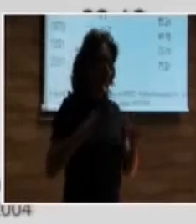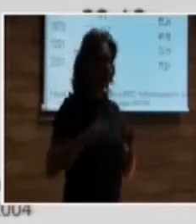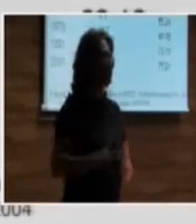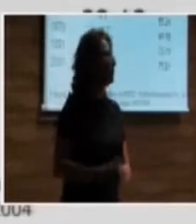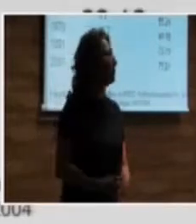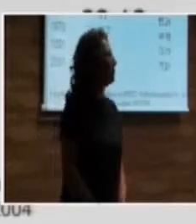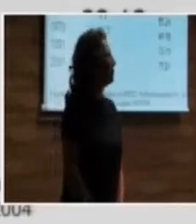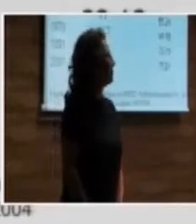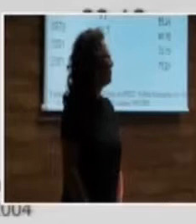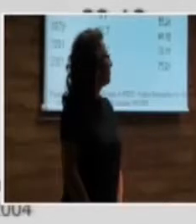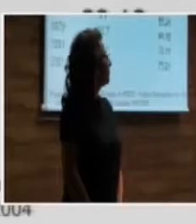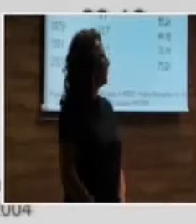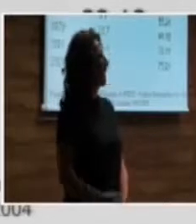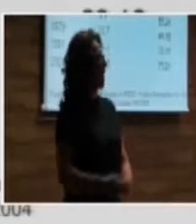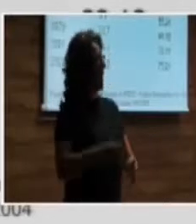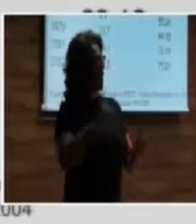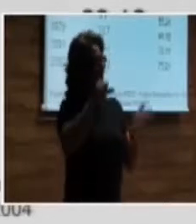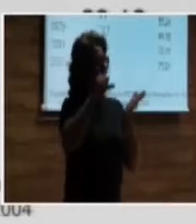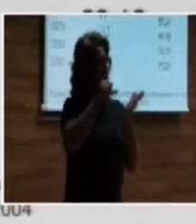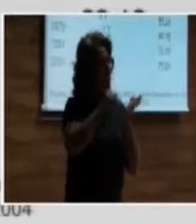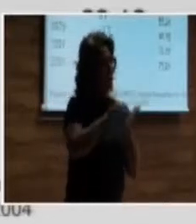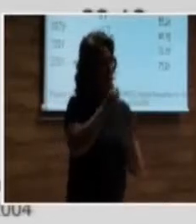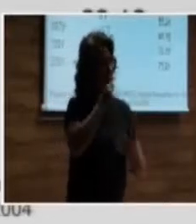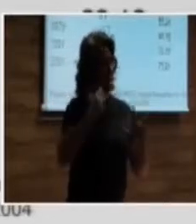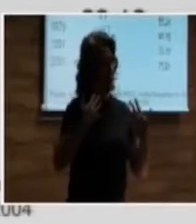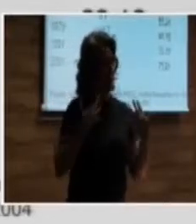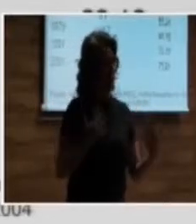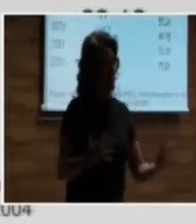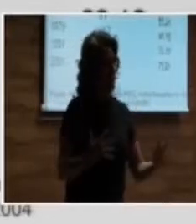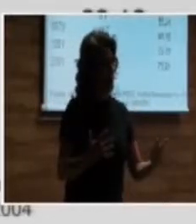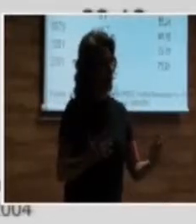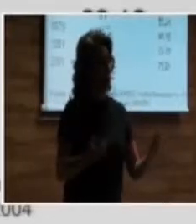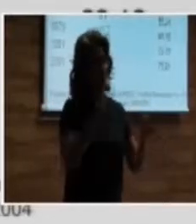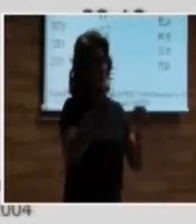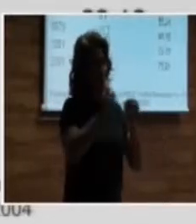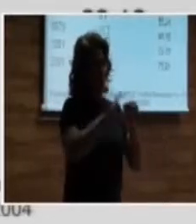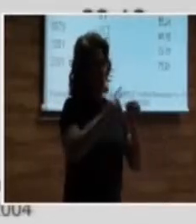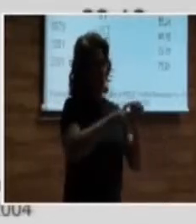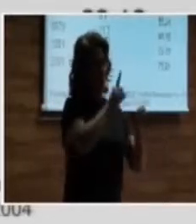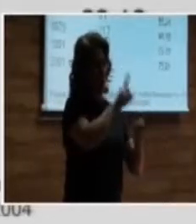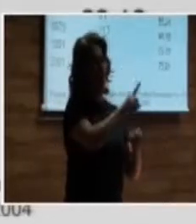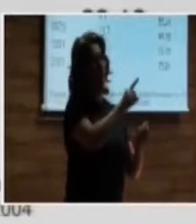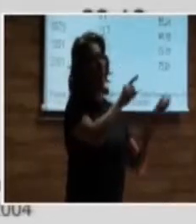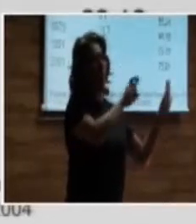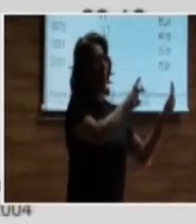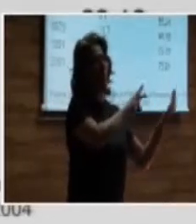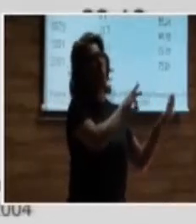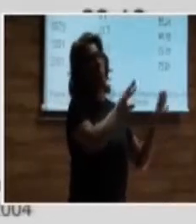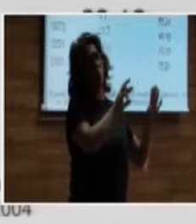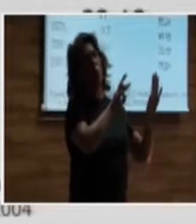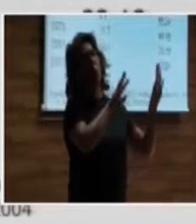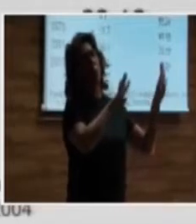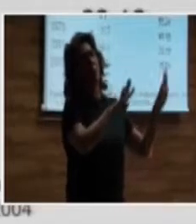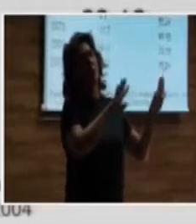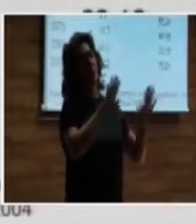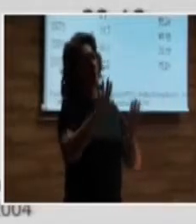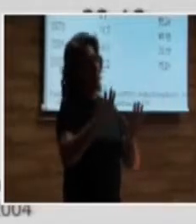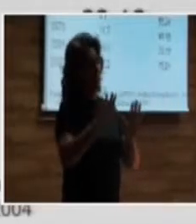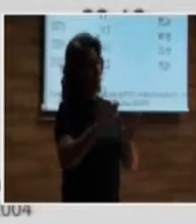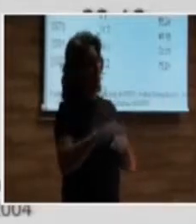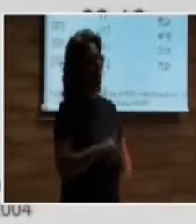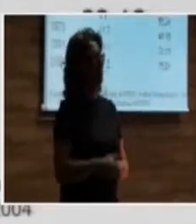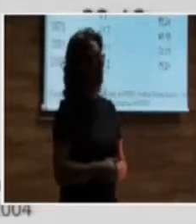Vemos en la ciudad de Buenos Aires el primer censo se hace en el 1895, y la esperanza de vida era 26 años. No escapa al